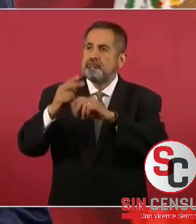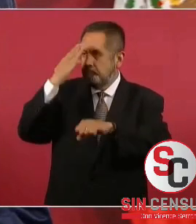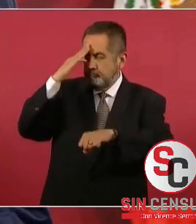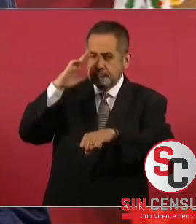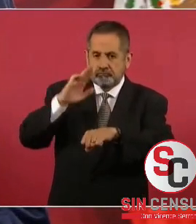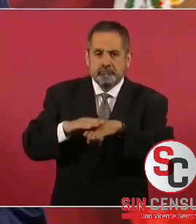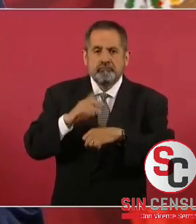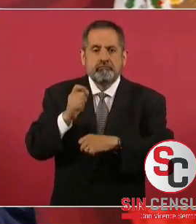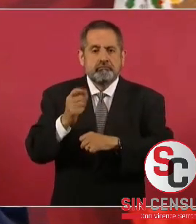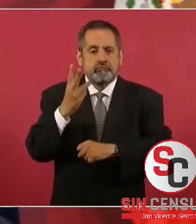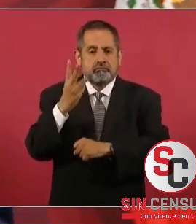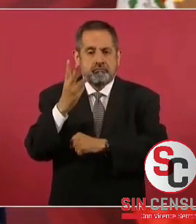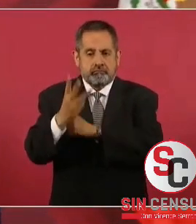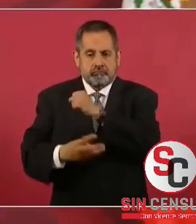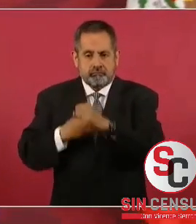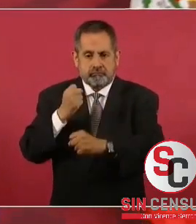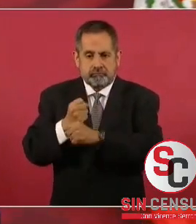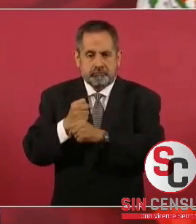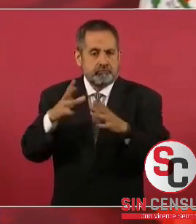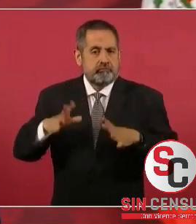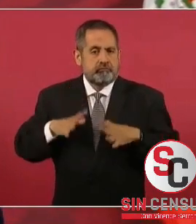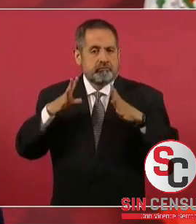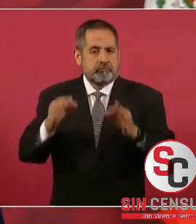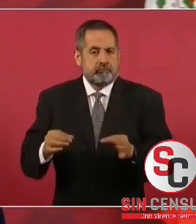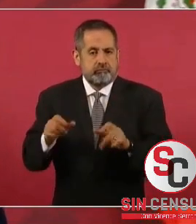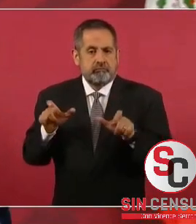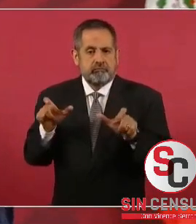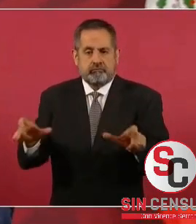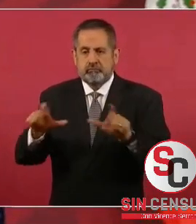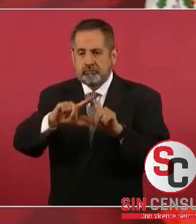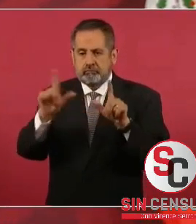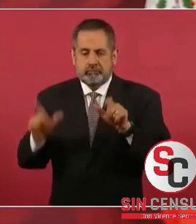los 3 años de la Guardia Nacional. Están